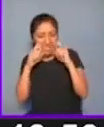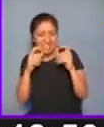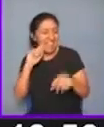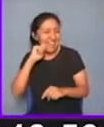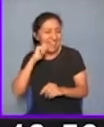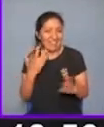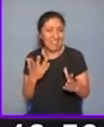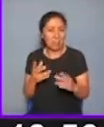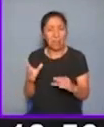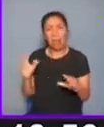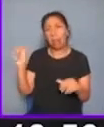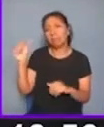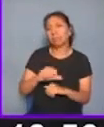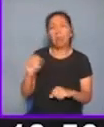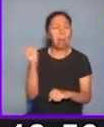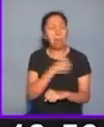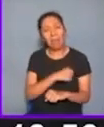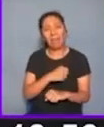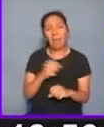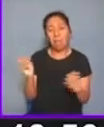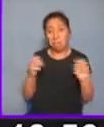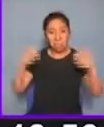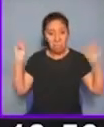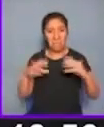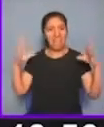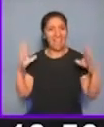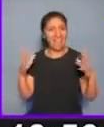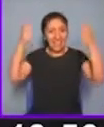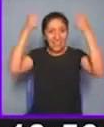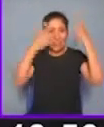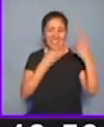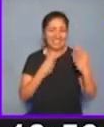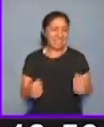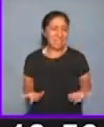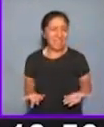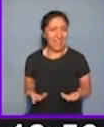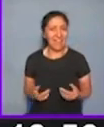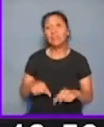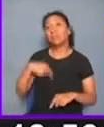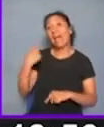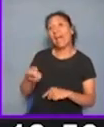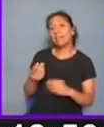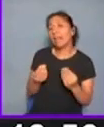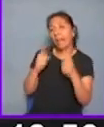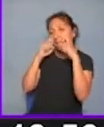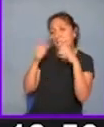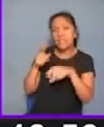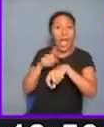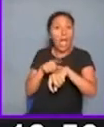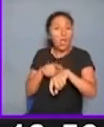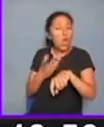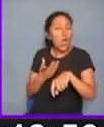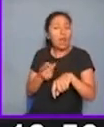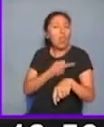toda esta magia y esta alegría que traen los reyes para los niños y toda la familia será mañana entonces la visita en qué horario y y precisamente En qué